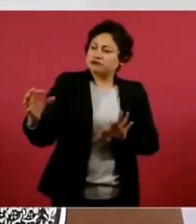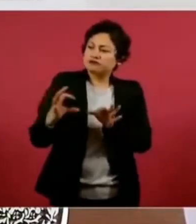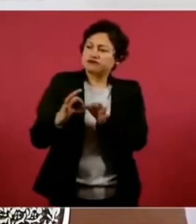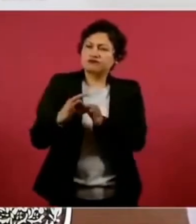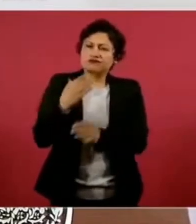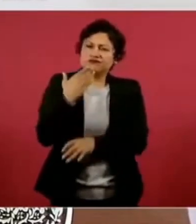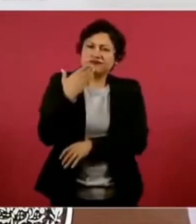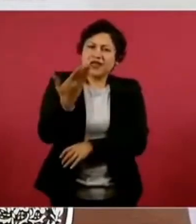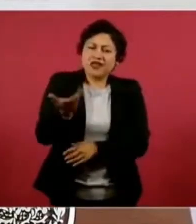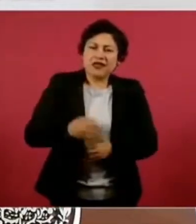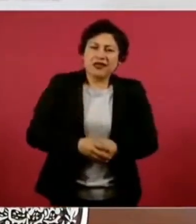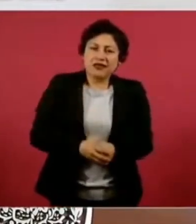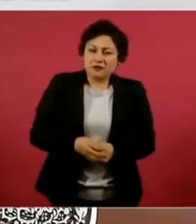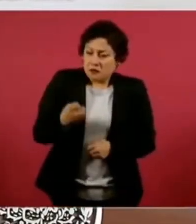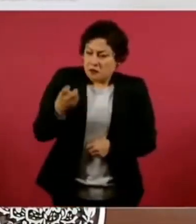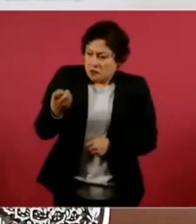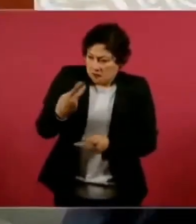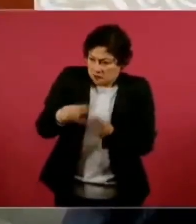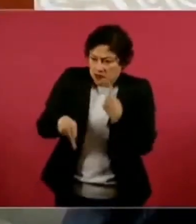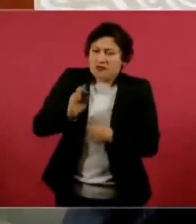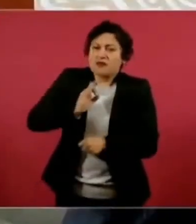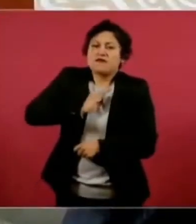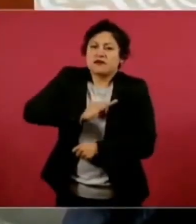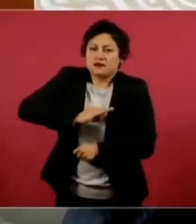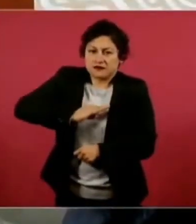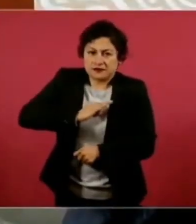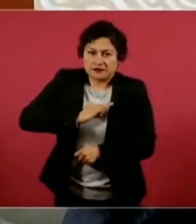esa es otra característica de los conservadores.